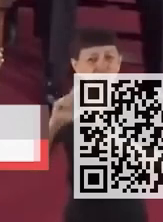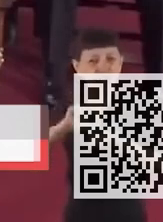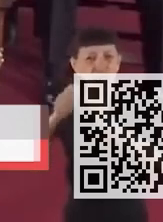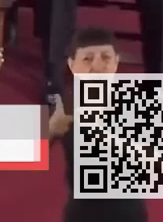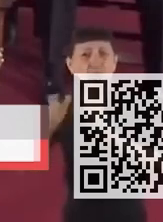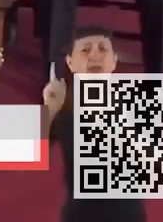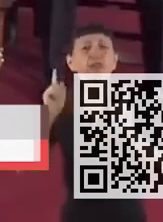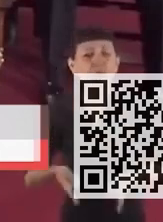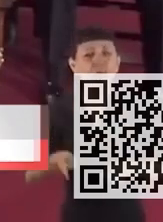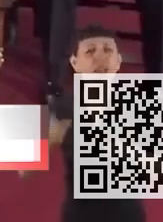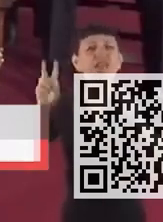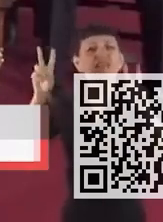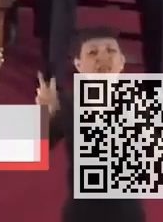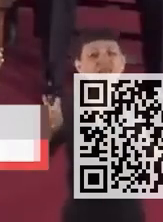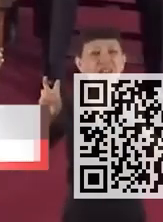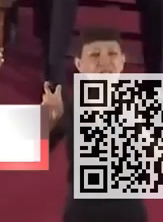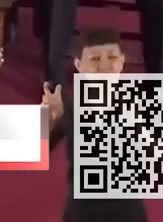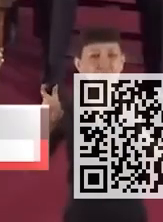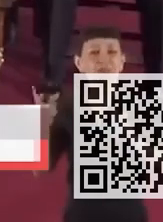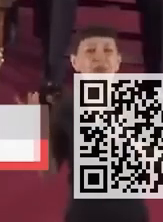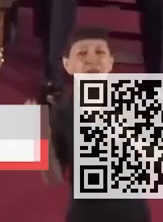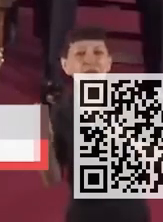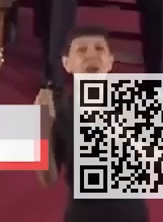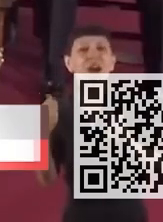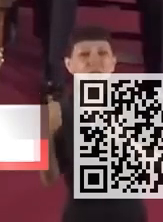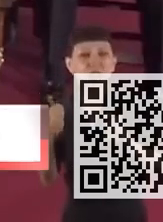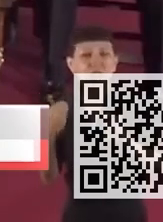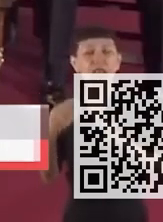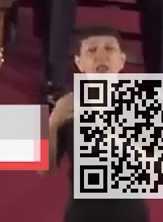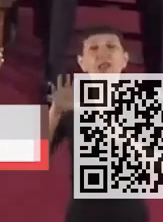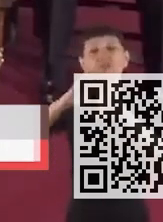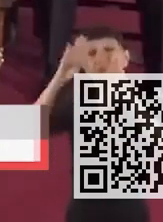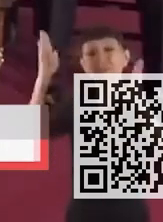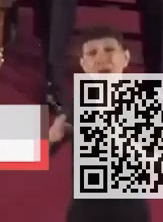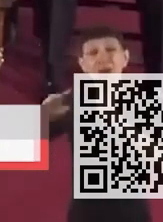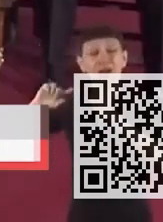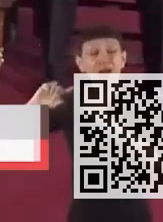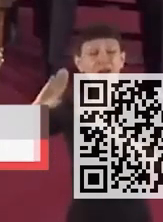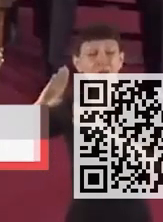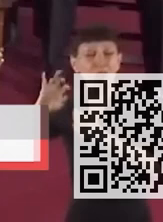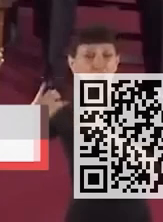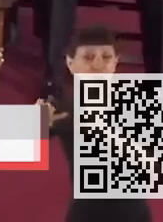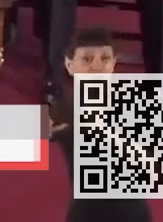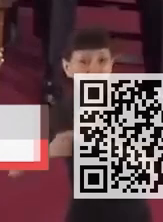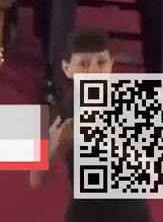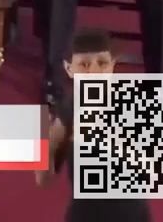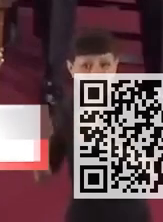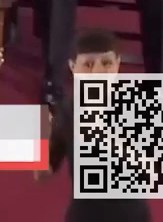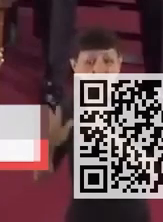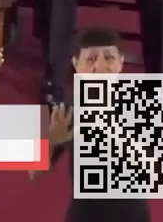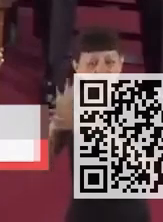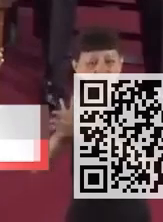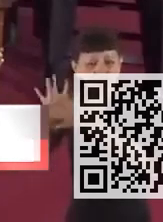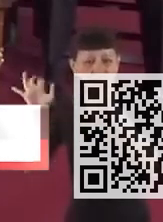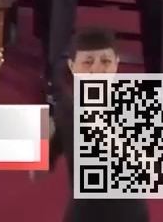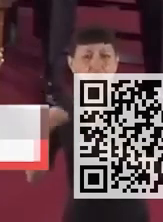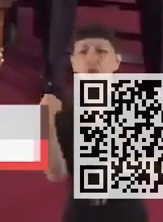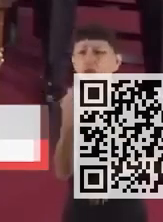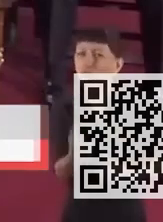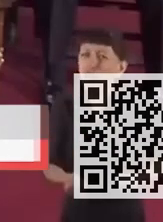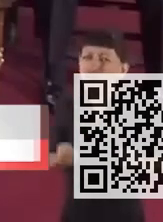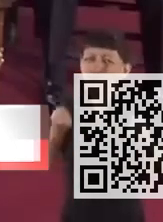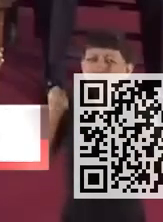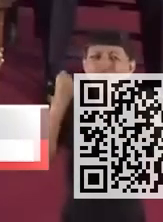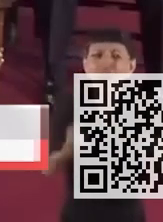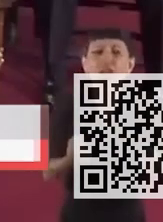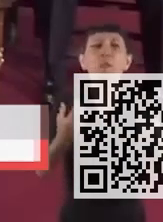una caída de entre 8 y 6 puntos en la mayoría de los municipios, ¿no? Llegando a 8 puntos, por ejemplo, la caída